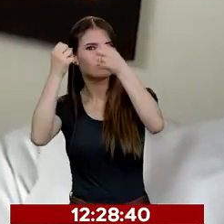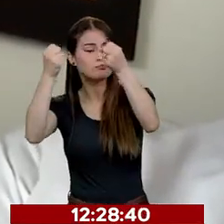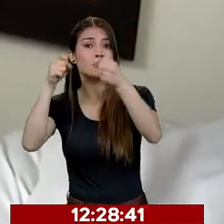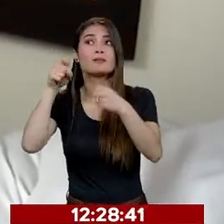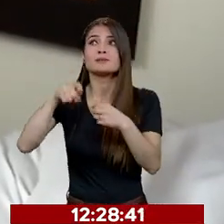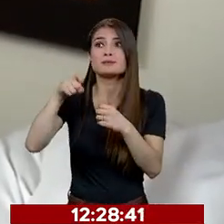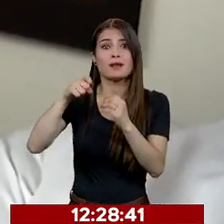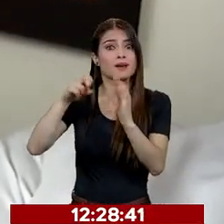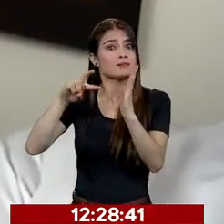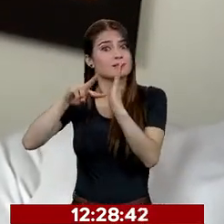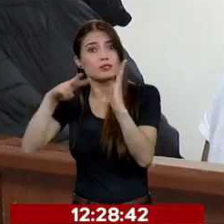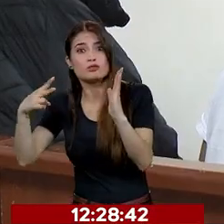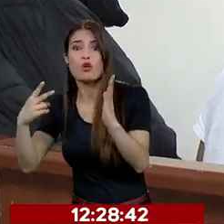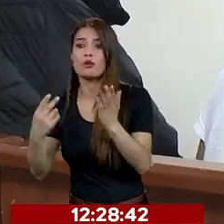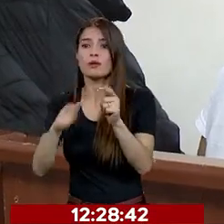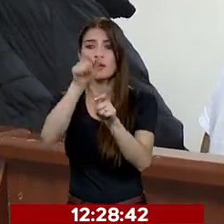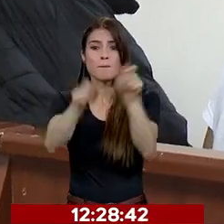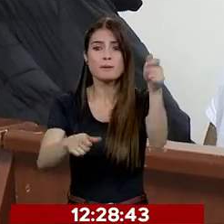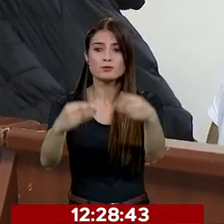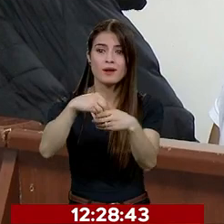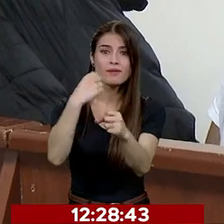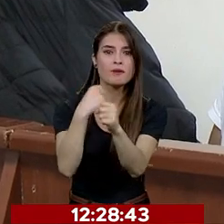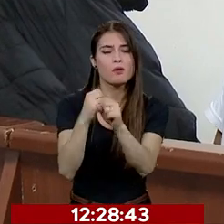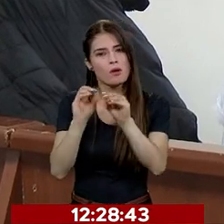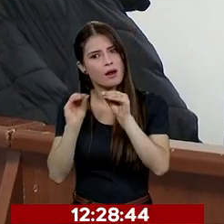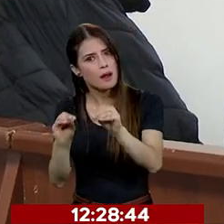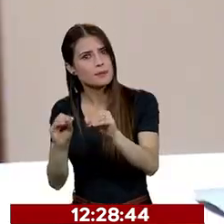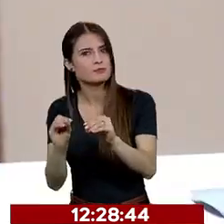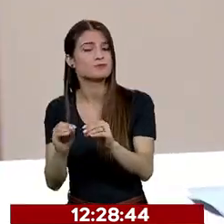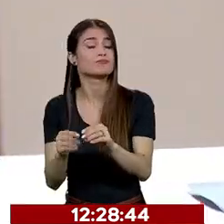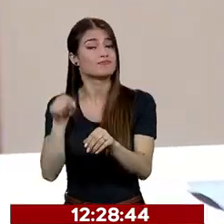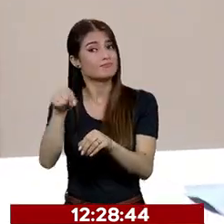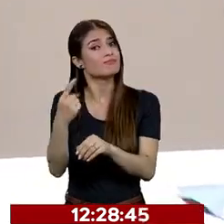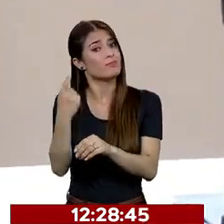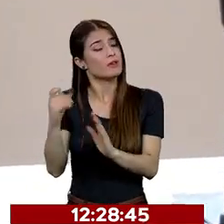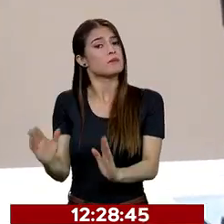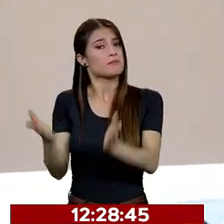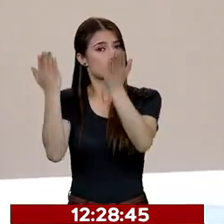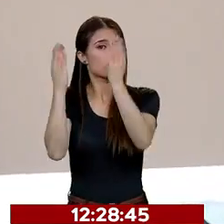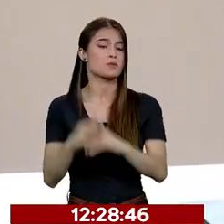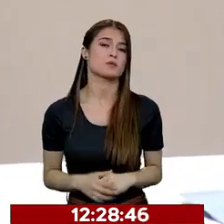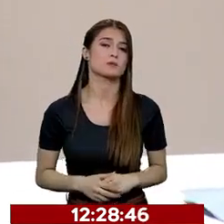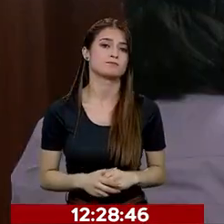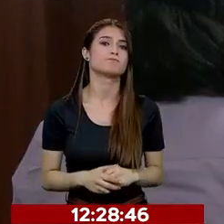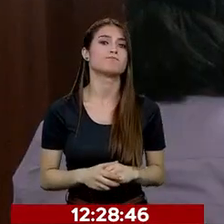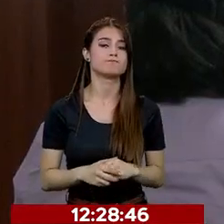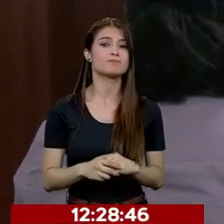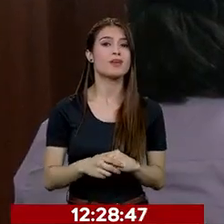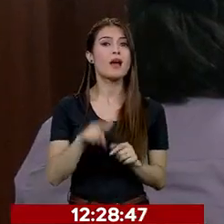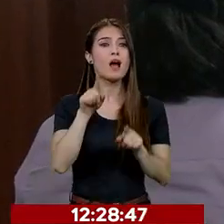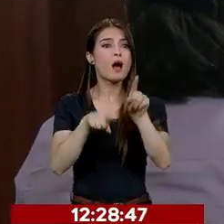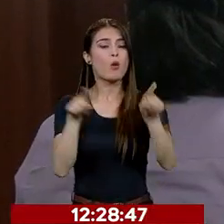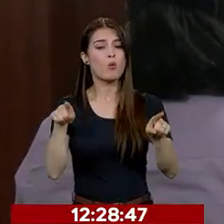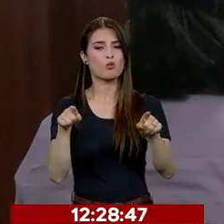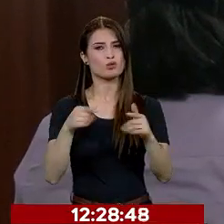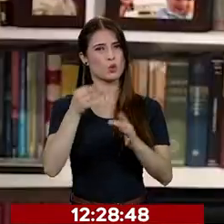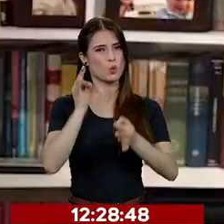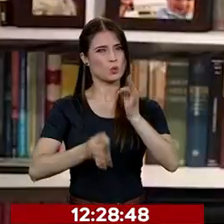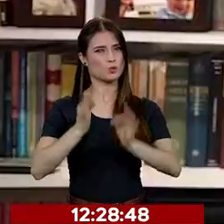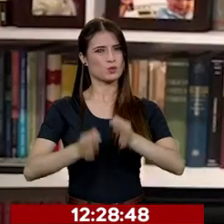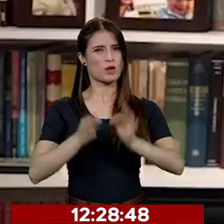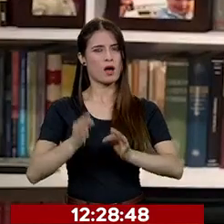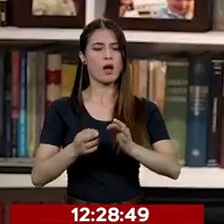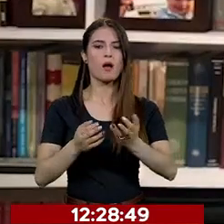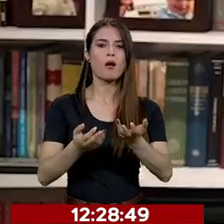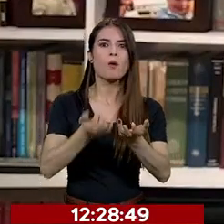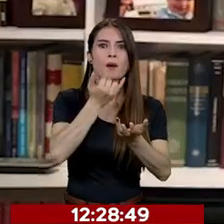posibilidad de capacitar a sus funcionarios. Ante el cierre de los juzgados, los abogados litigantes son los más afectados. Quienes no han